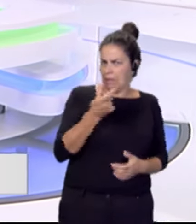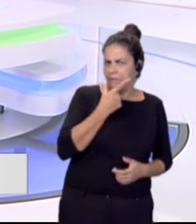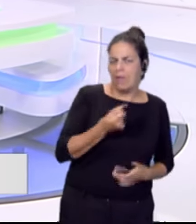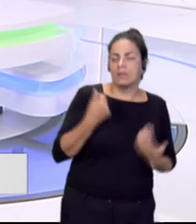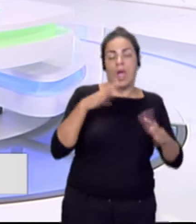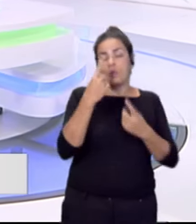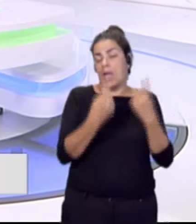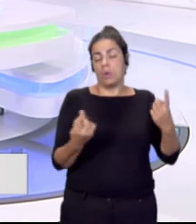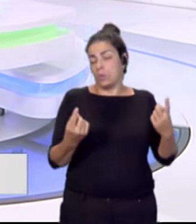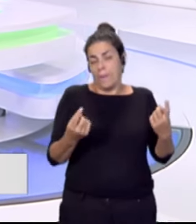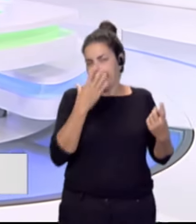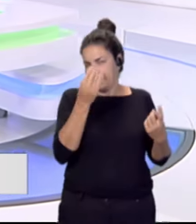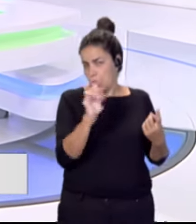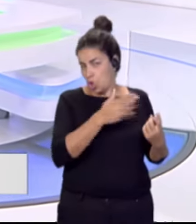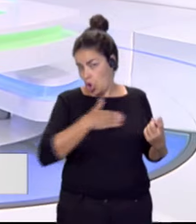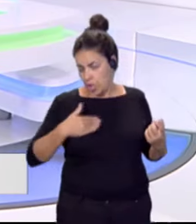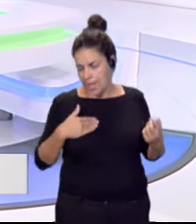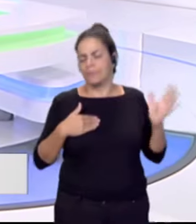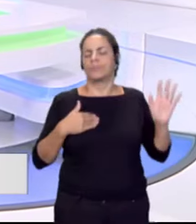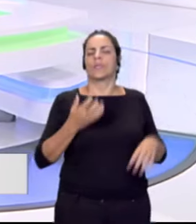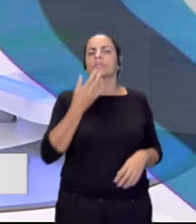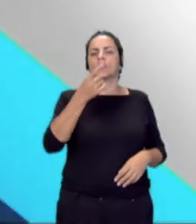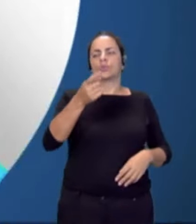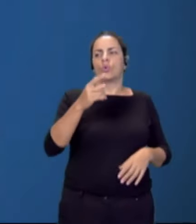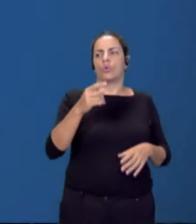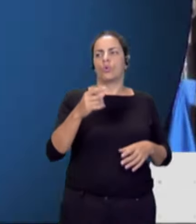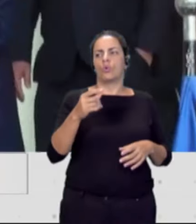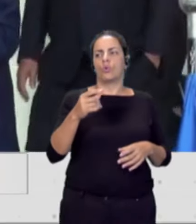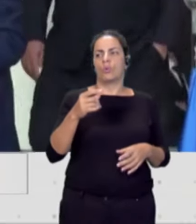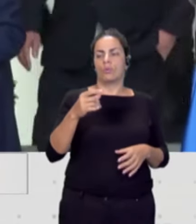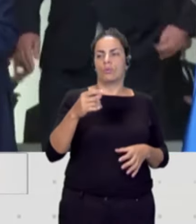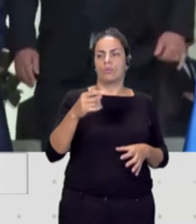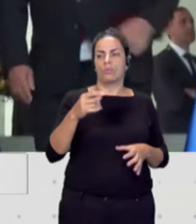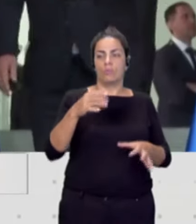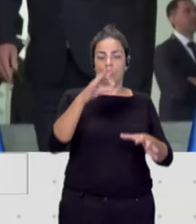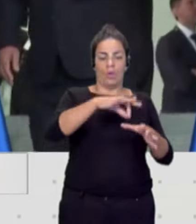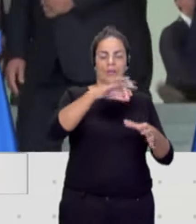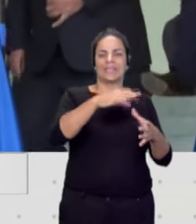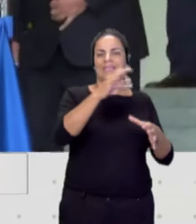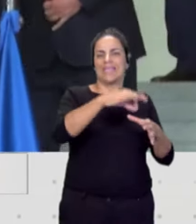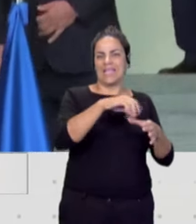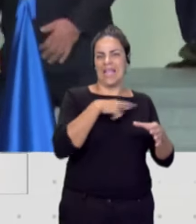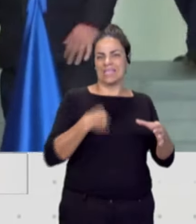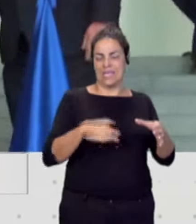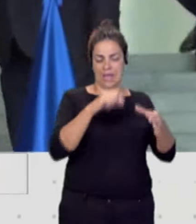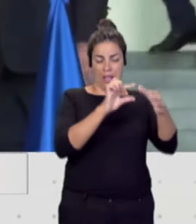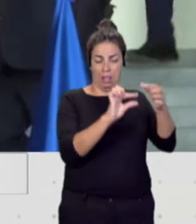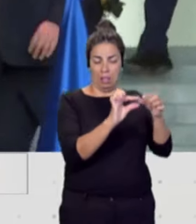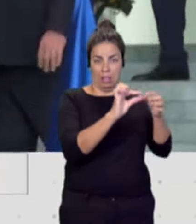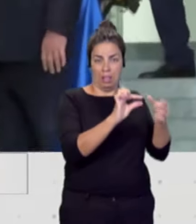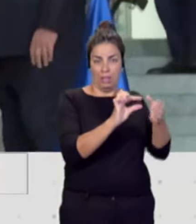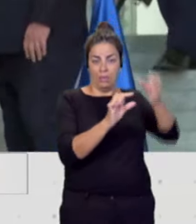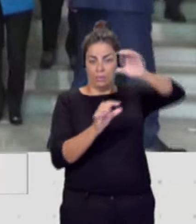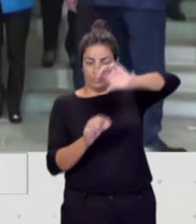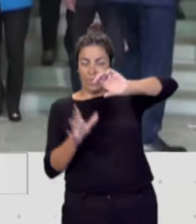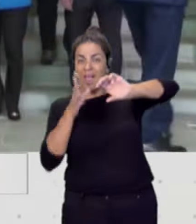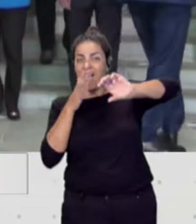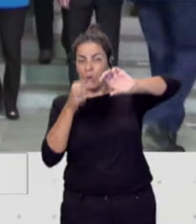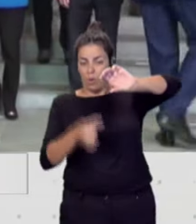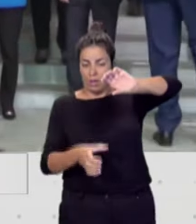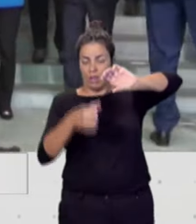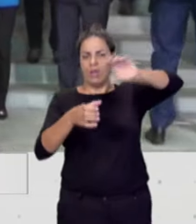empeñan no entenderlo. Si usted coge un dedal de tinta china y lo pone en un vaso de agua, todo el vaso queda sumido